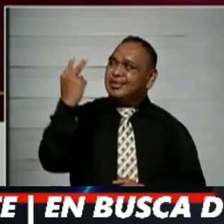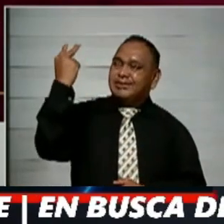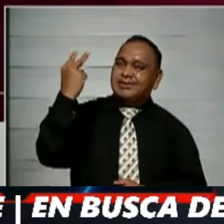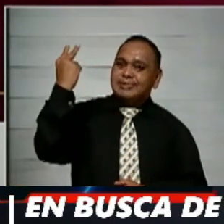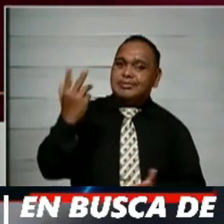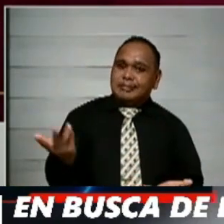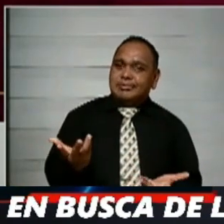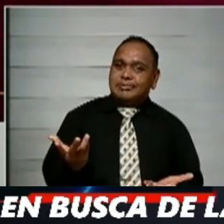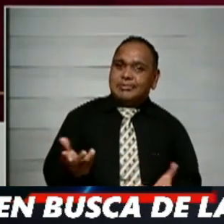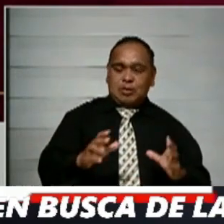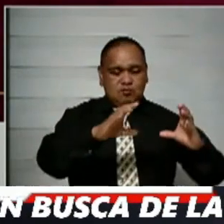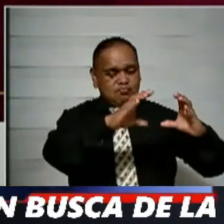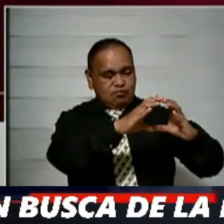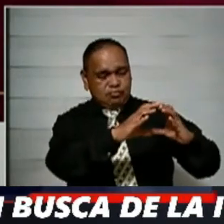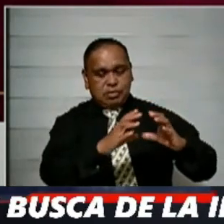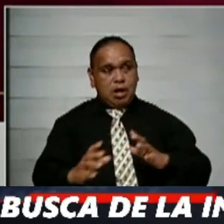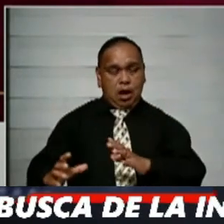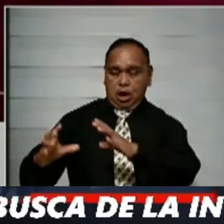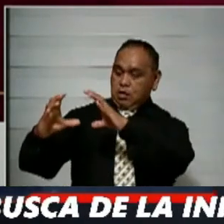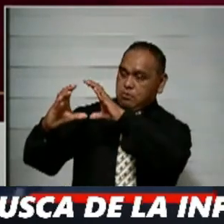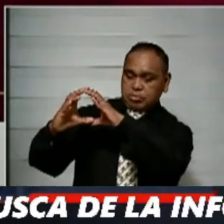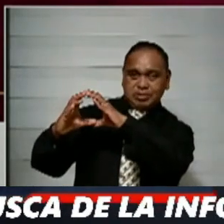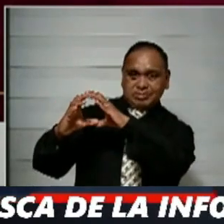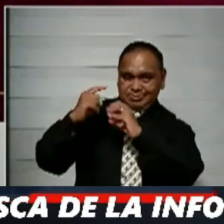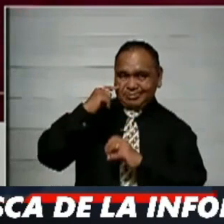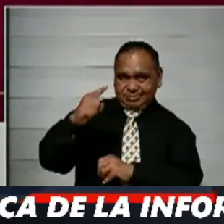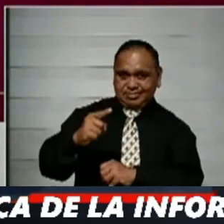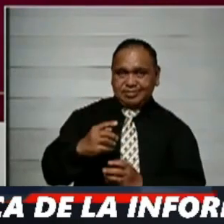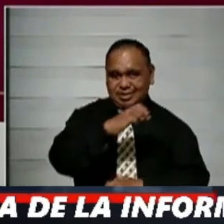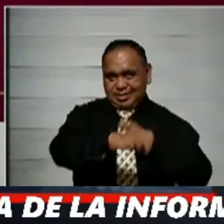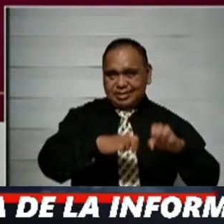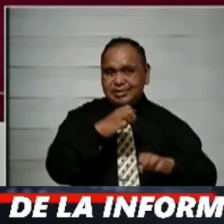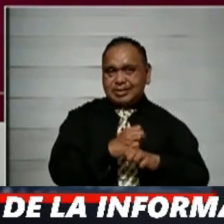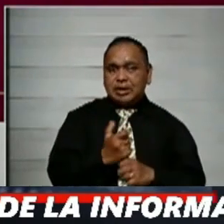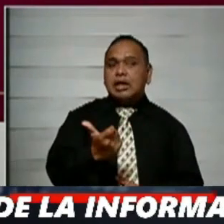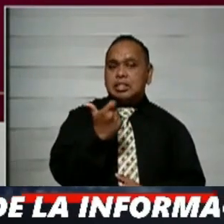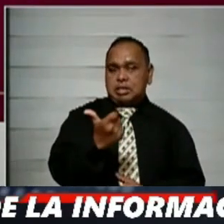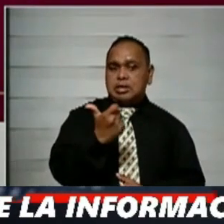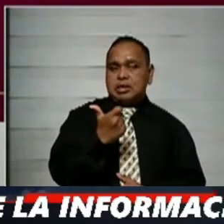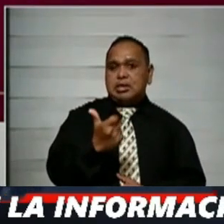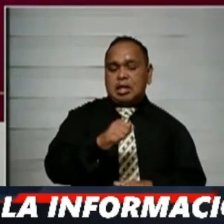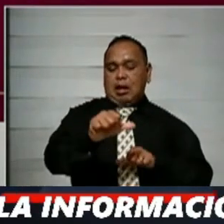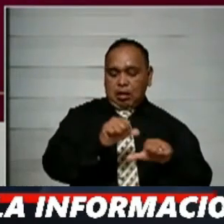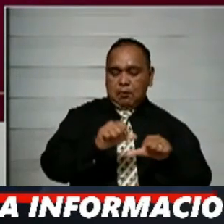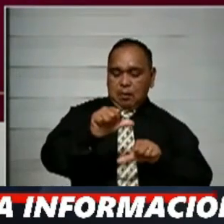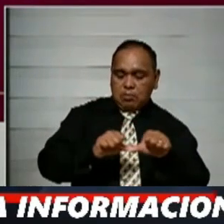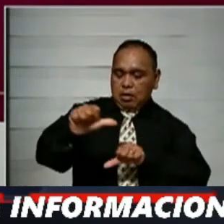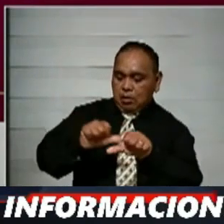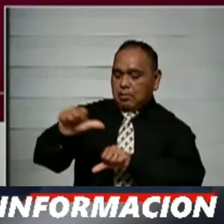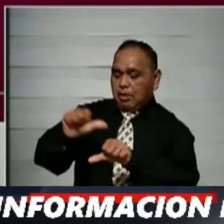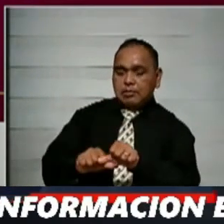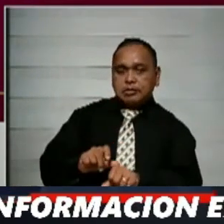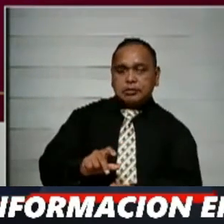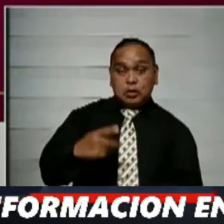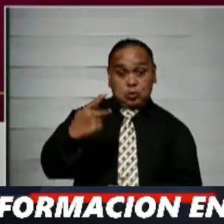creativos también. Pero esas son las empresas que están relacionadas y en donde están lavando el dinero. Entonces, para eso usa su hermano.